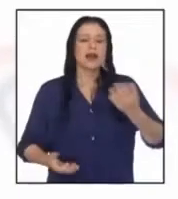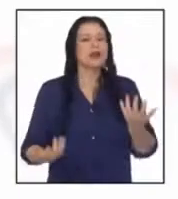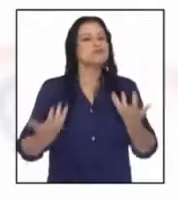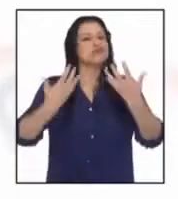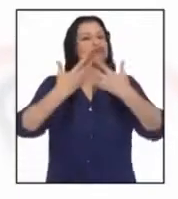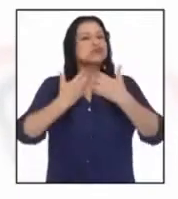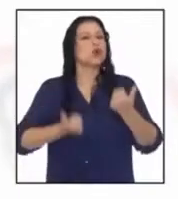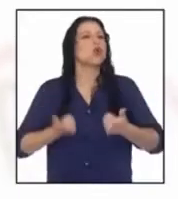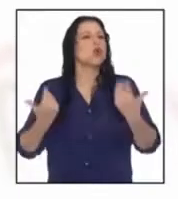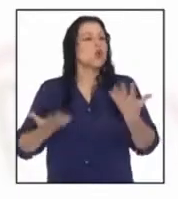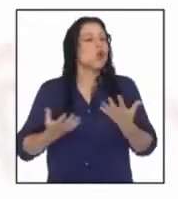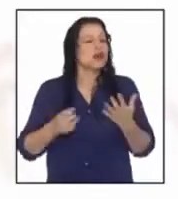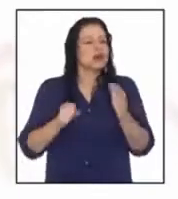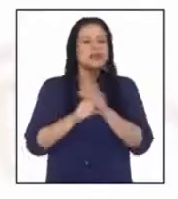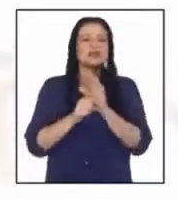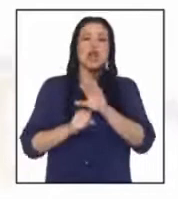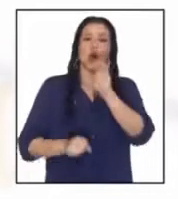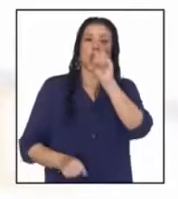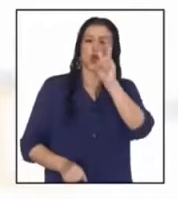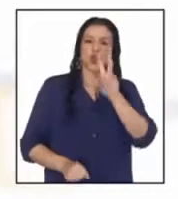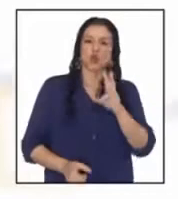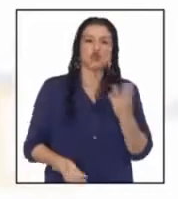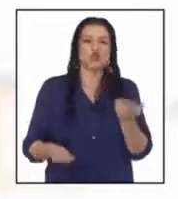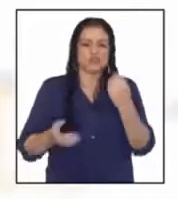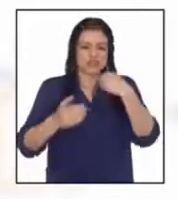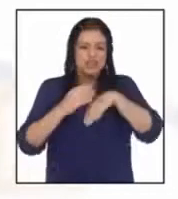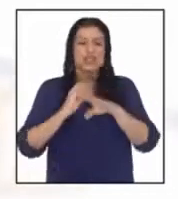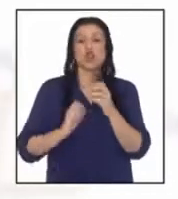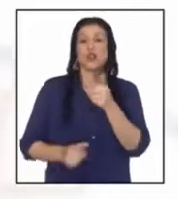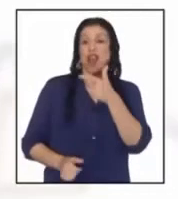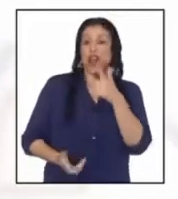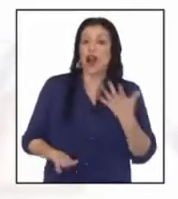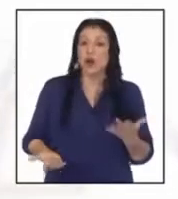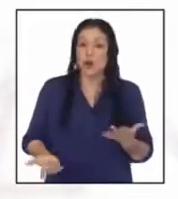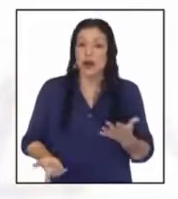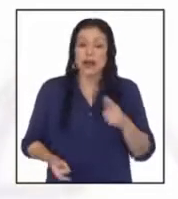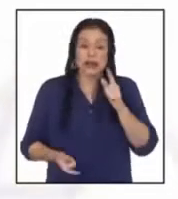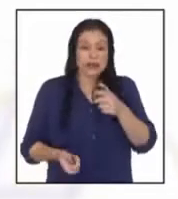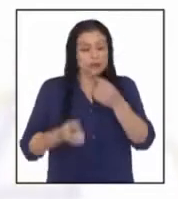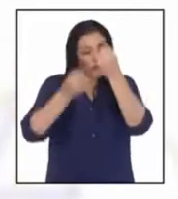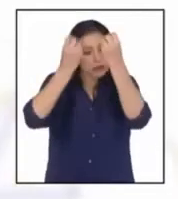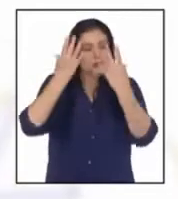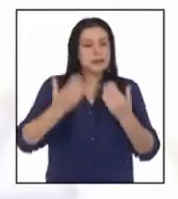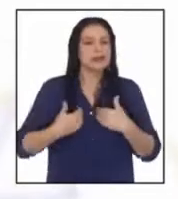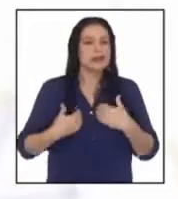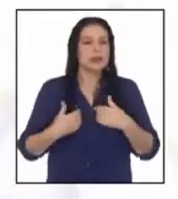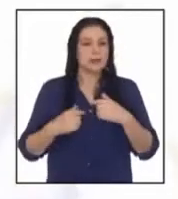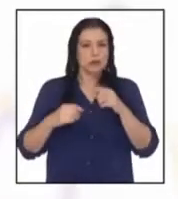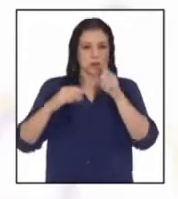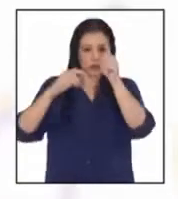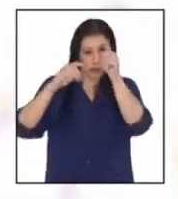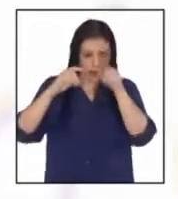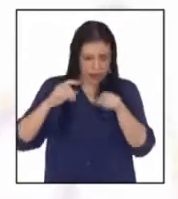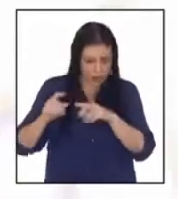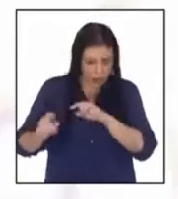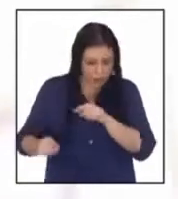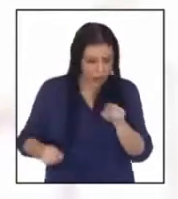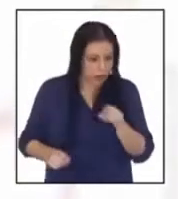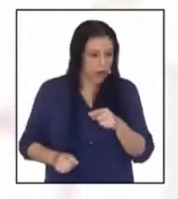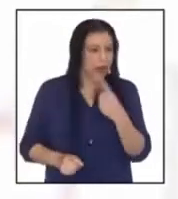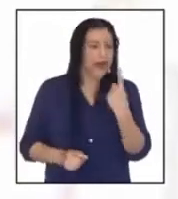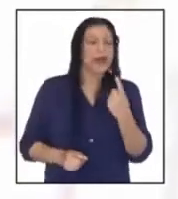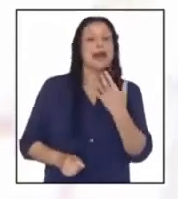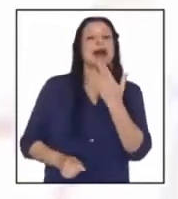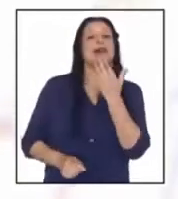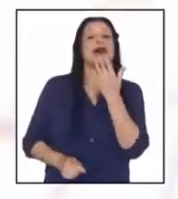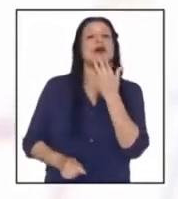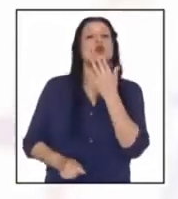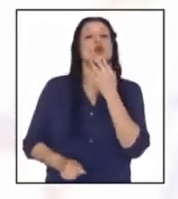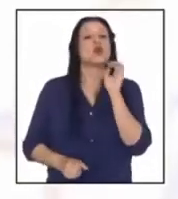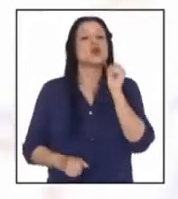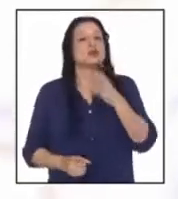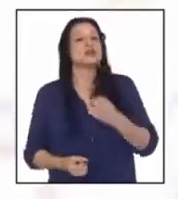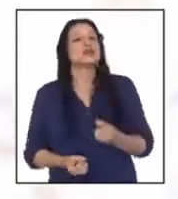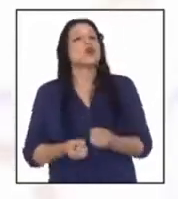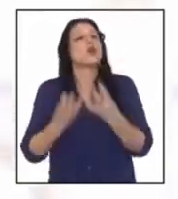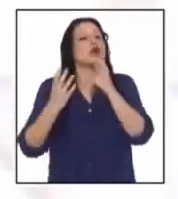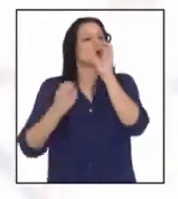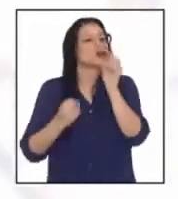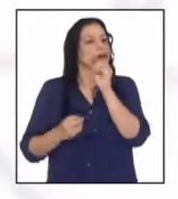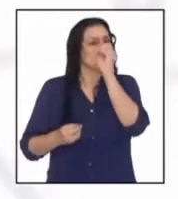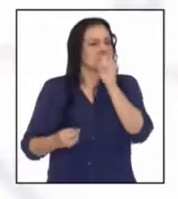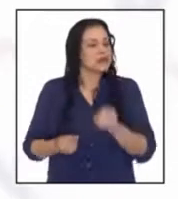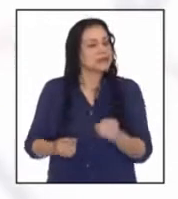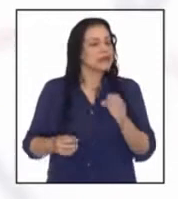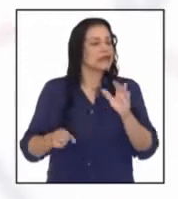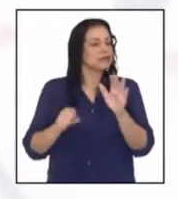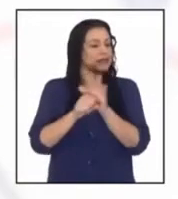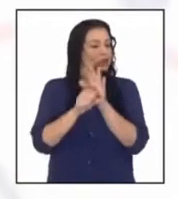con el nivel de saturación de oxígeno en el agua. Esta información la tenemos en la parte inferior. Cada color indica un determinado porcentaje